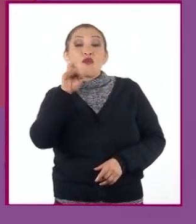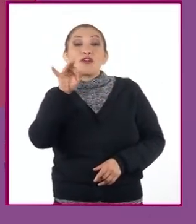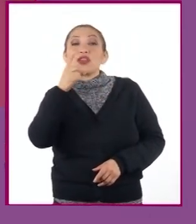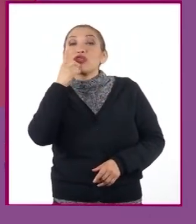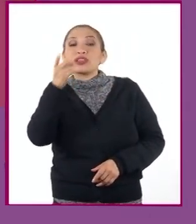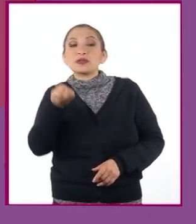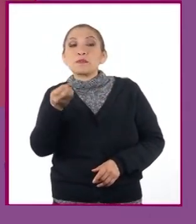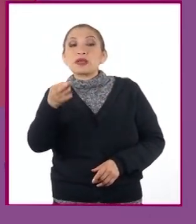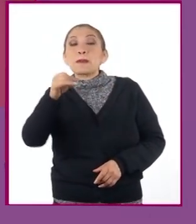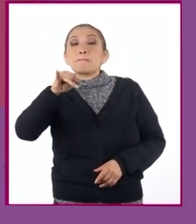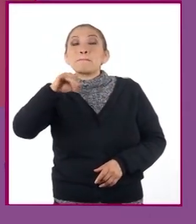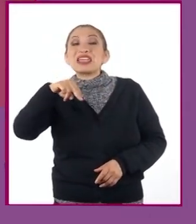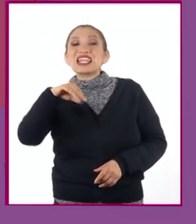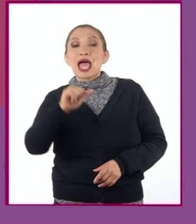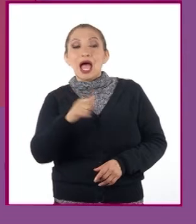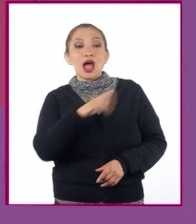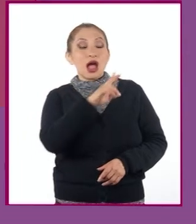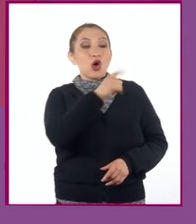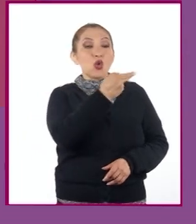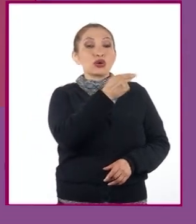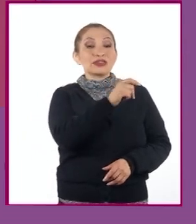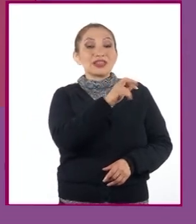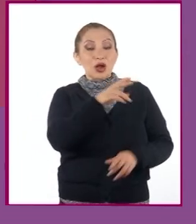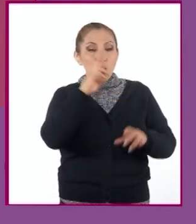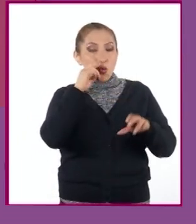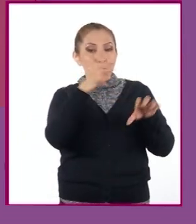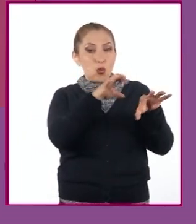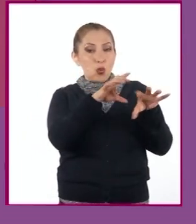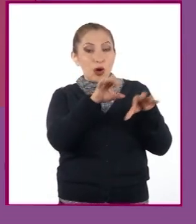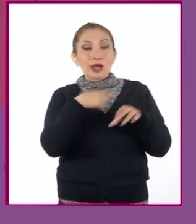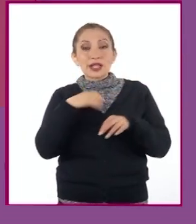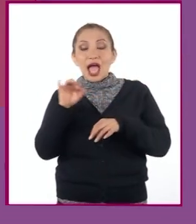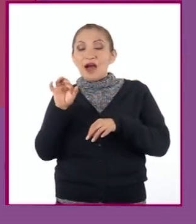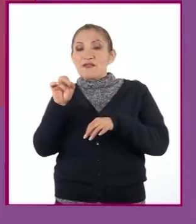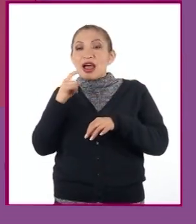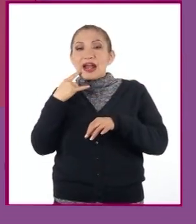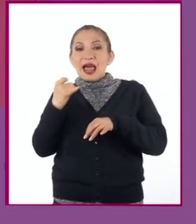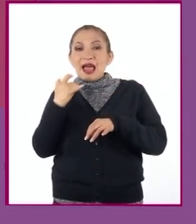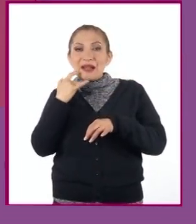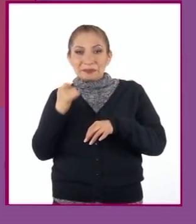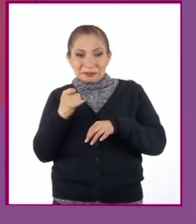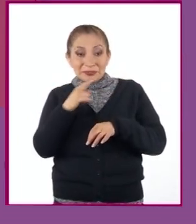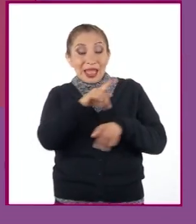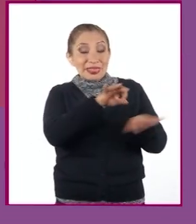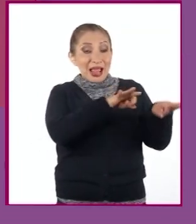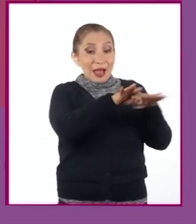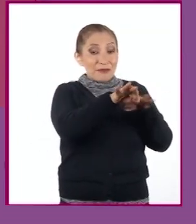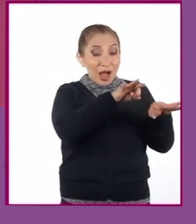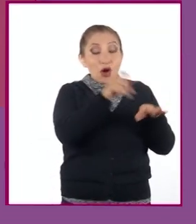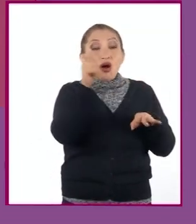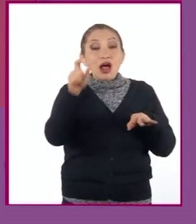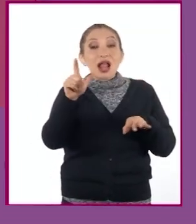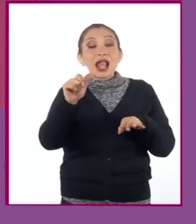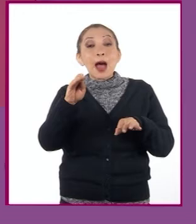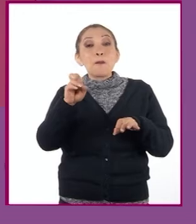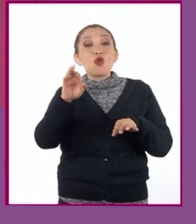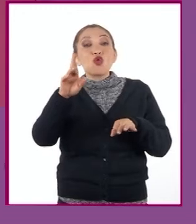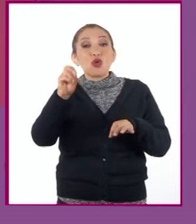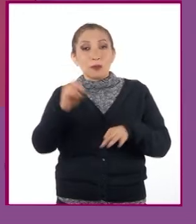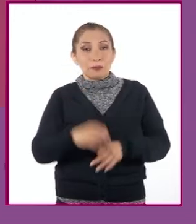se dice mina. Hurtar o robar, se dice afanar. Trabajo, se dice